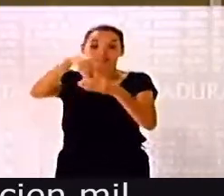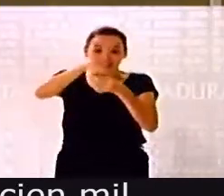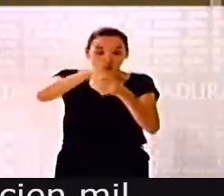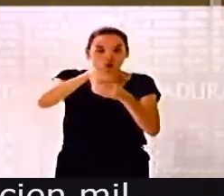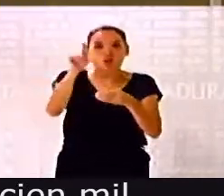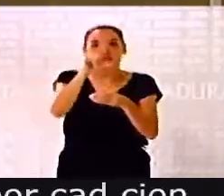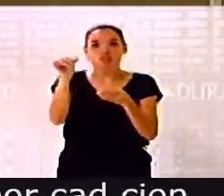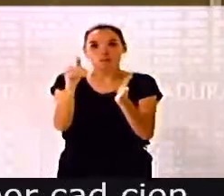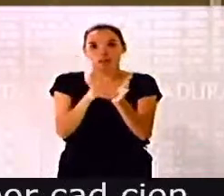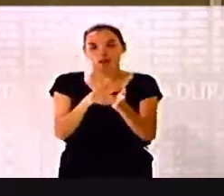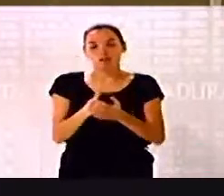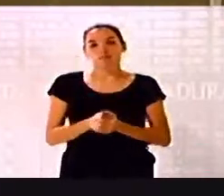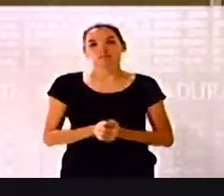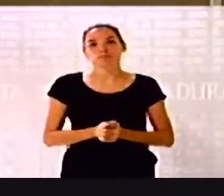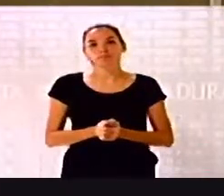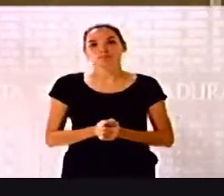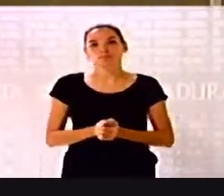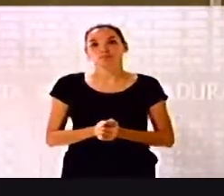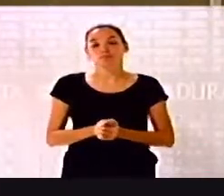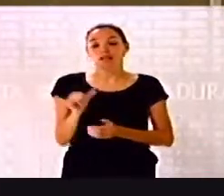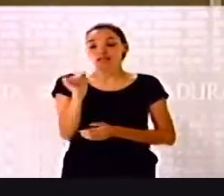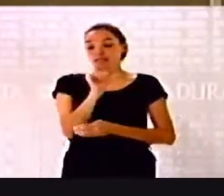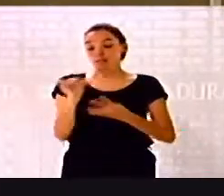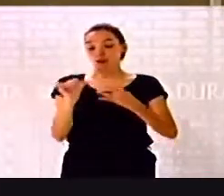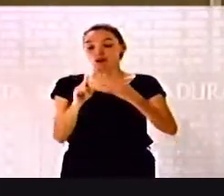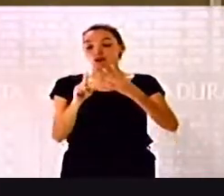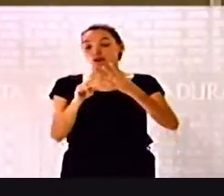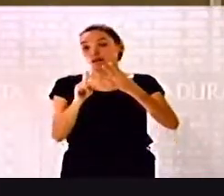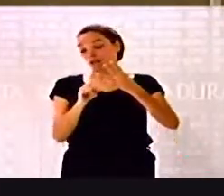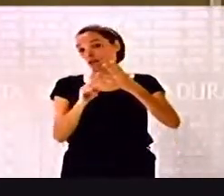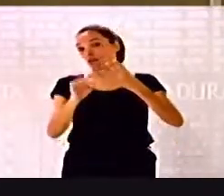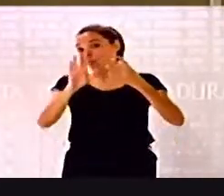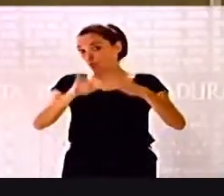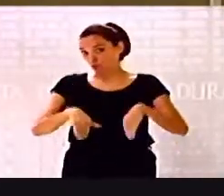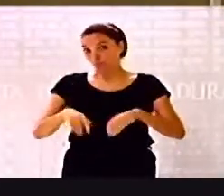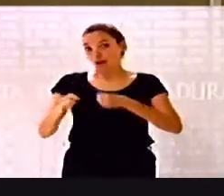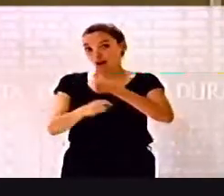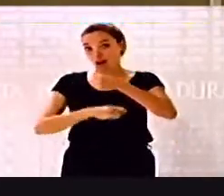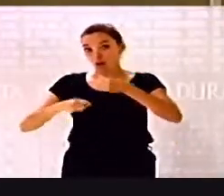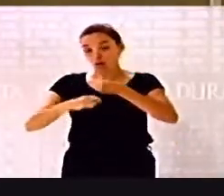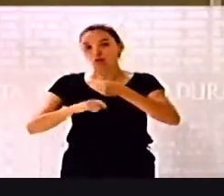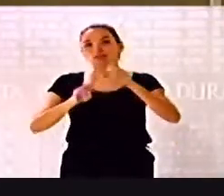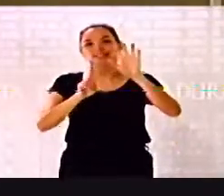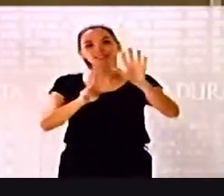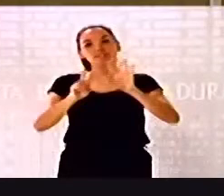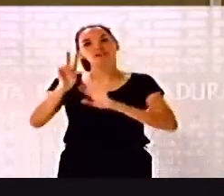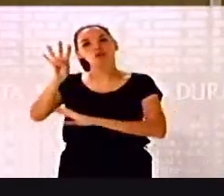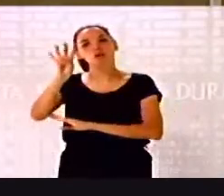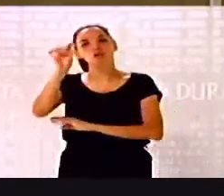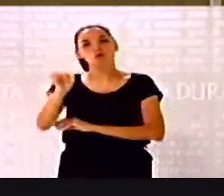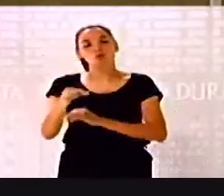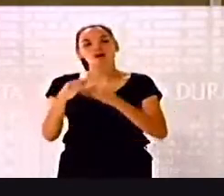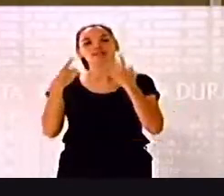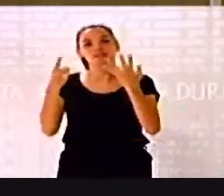En la semana del 24 de agosto pasamos a 74,6 por